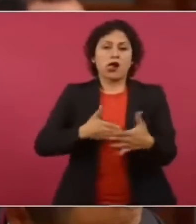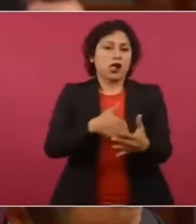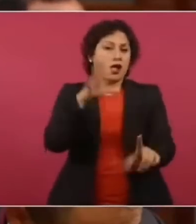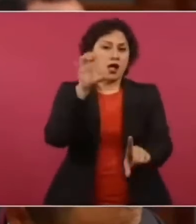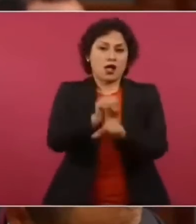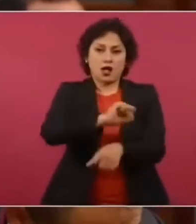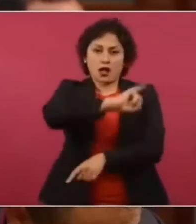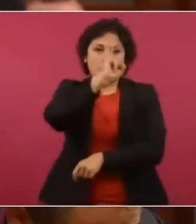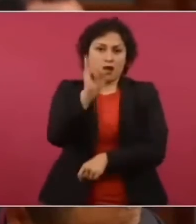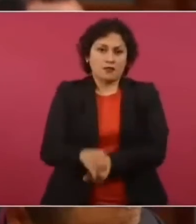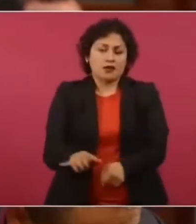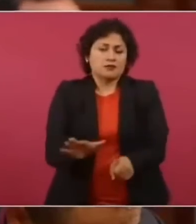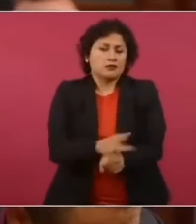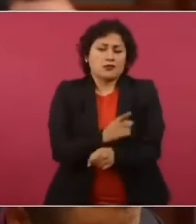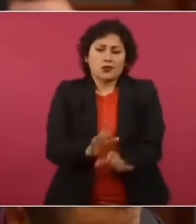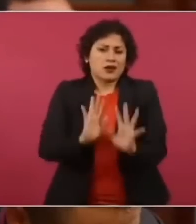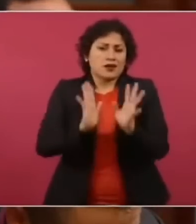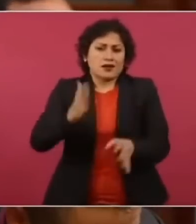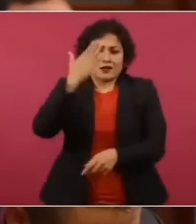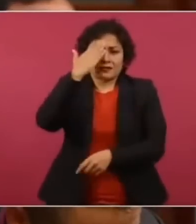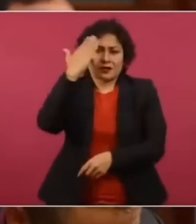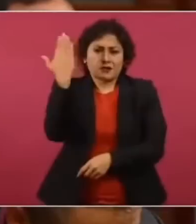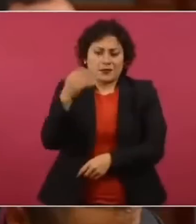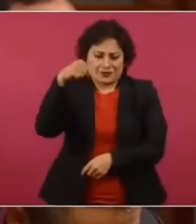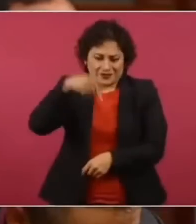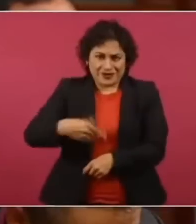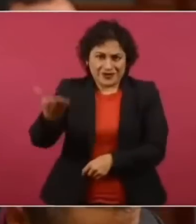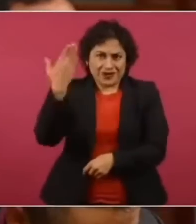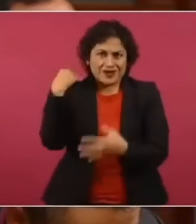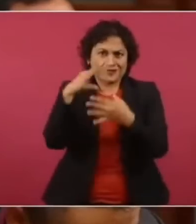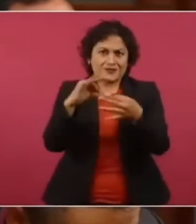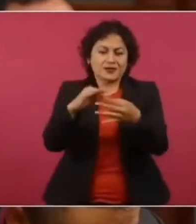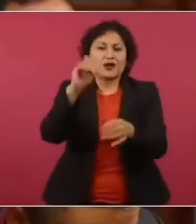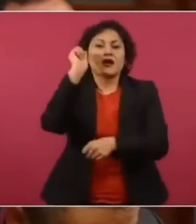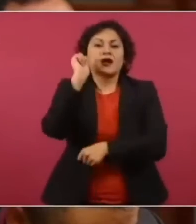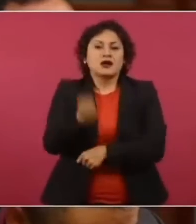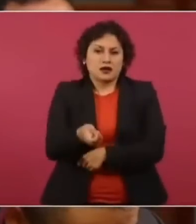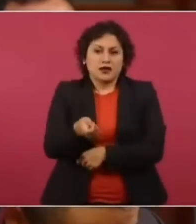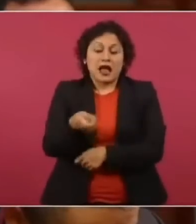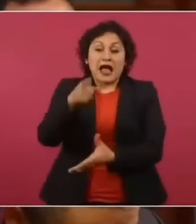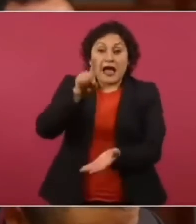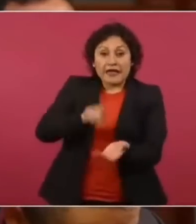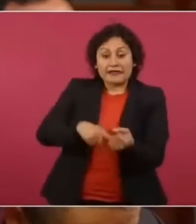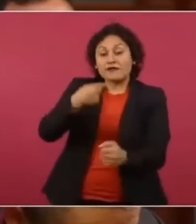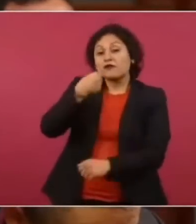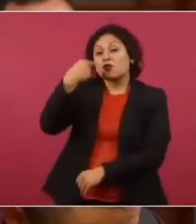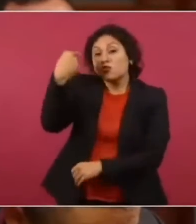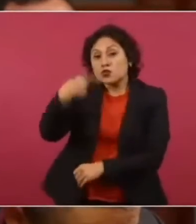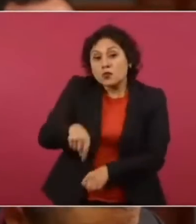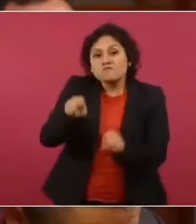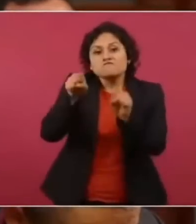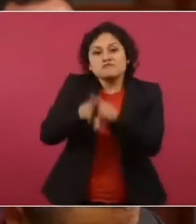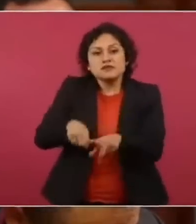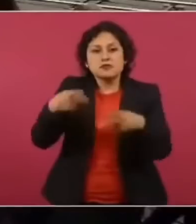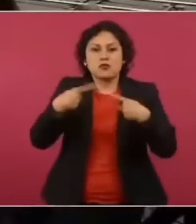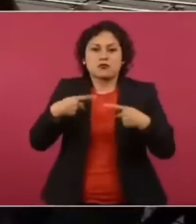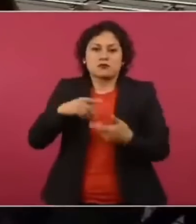comentado, que prácticamente aquellas denuncias que involucran a personajes de este Poder Judicial de la Federación no